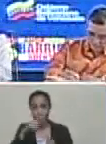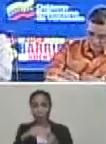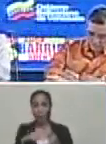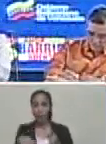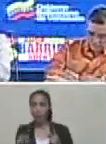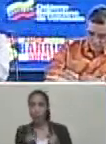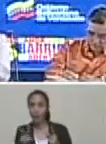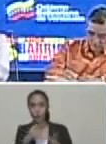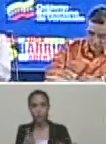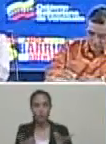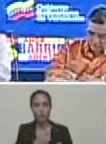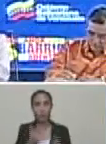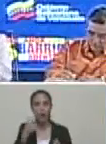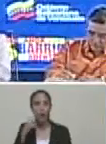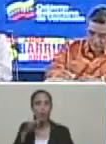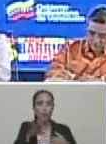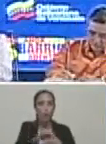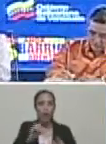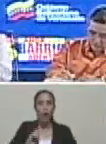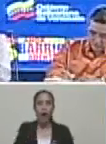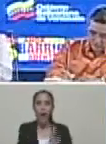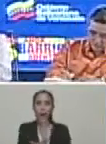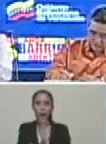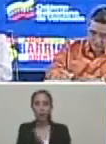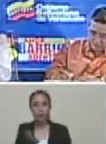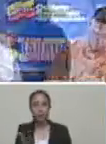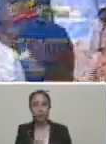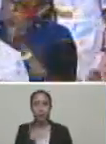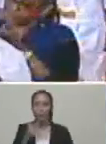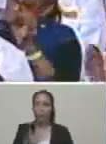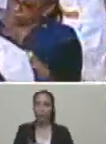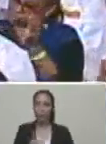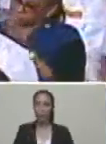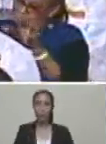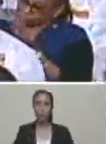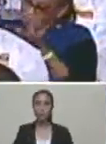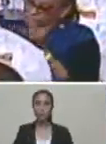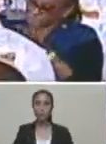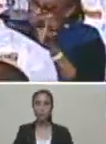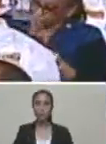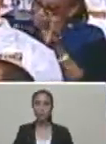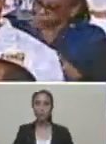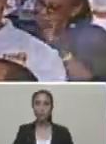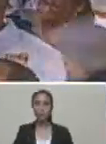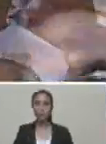Alianza Bolivariana para los Pueblos de Nuestra América, el ALBA, el amor.